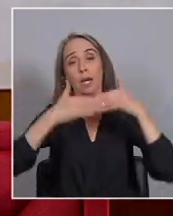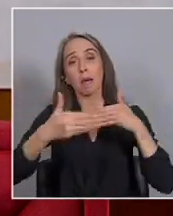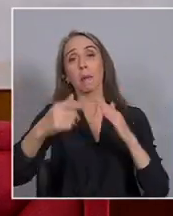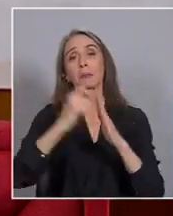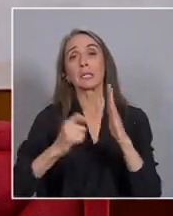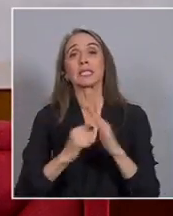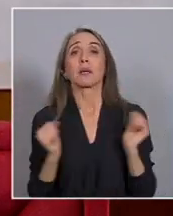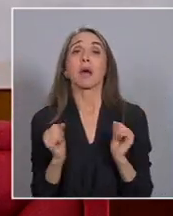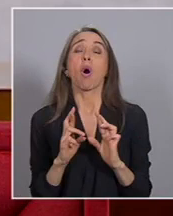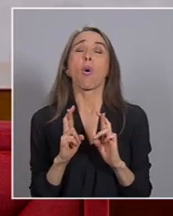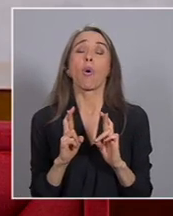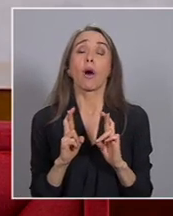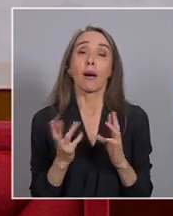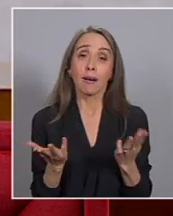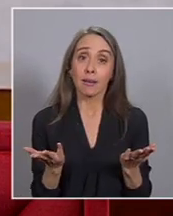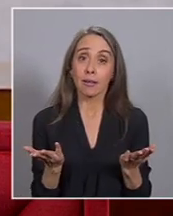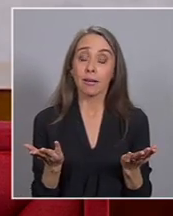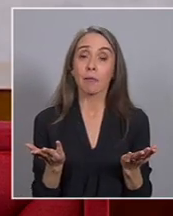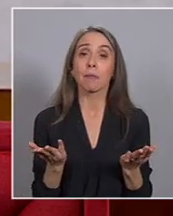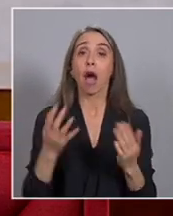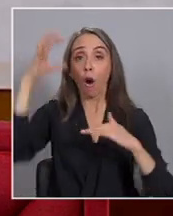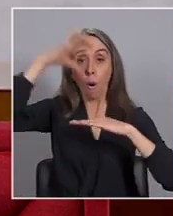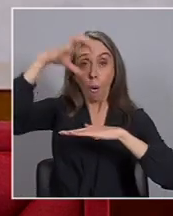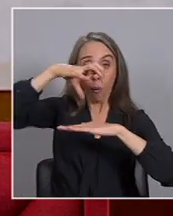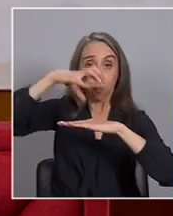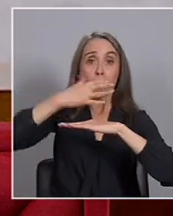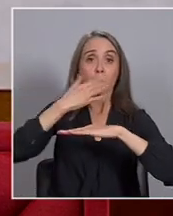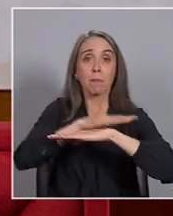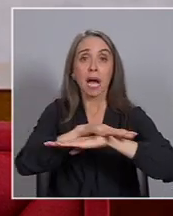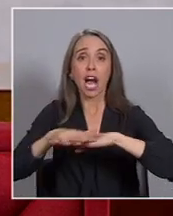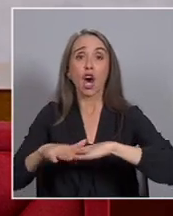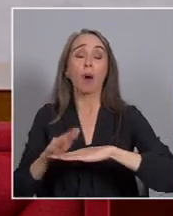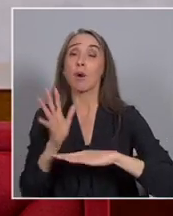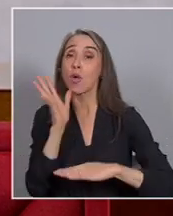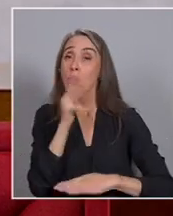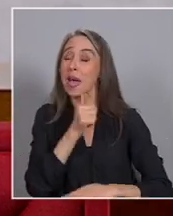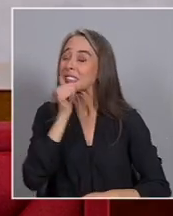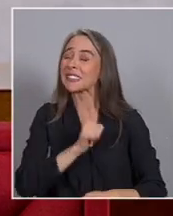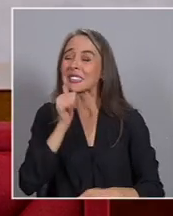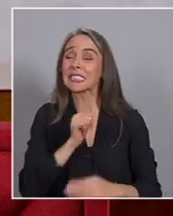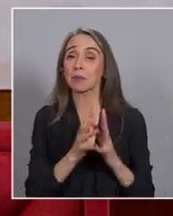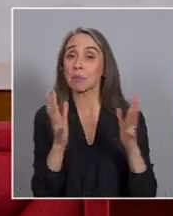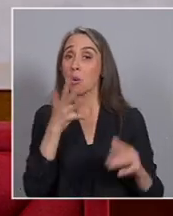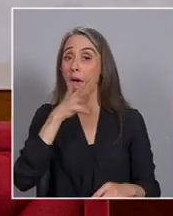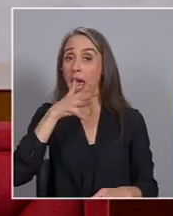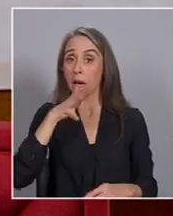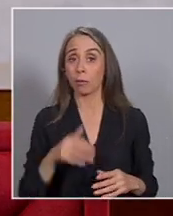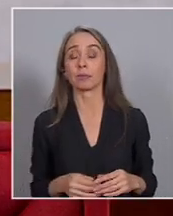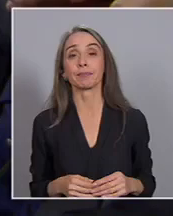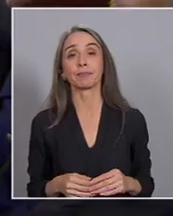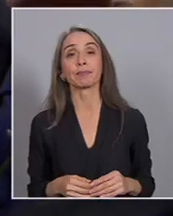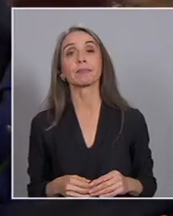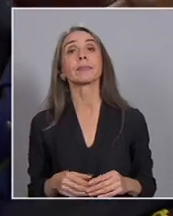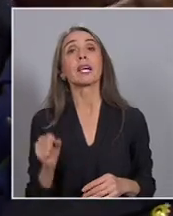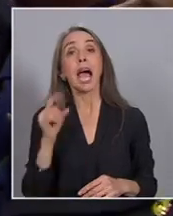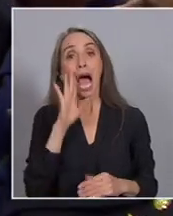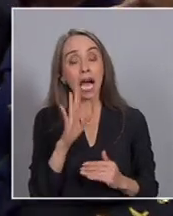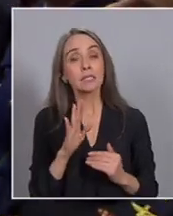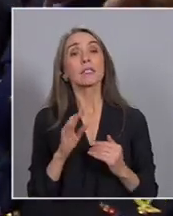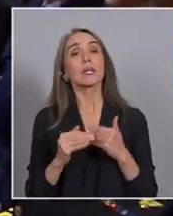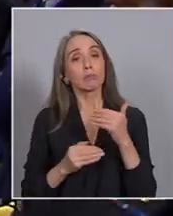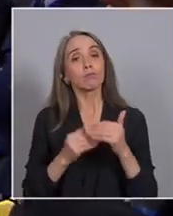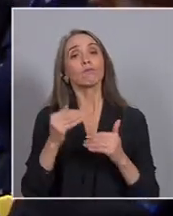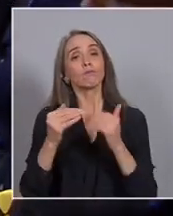poder también mejorar la situación de déficit hídrico que tenemos. Y así vamos